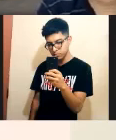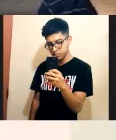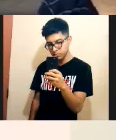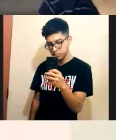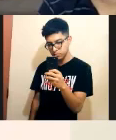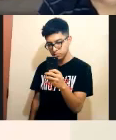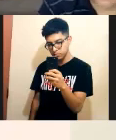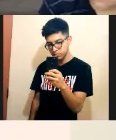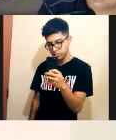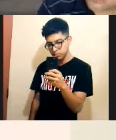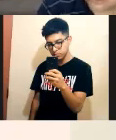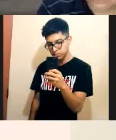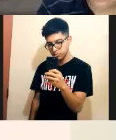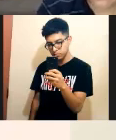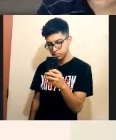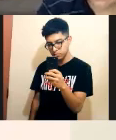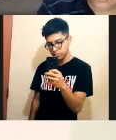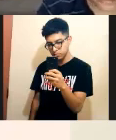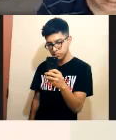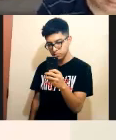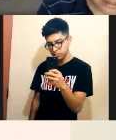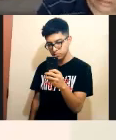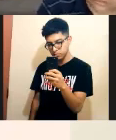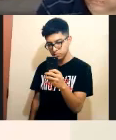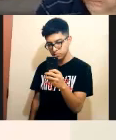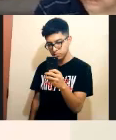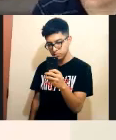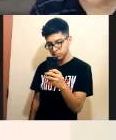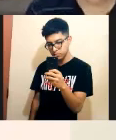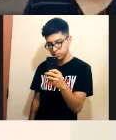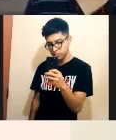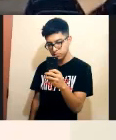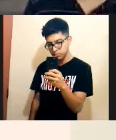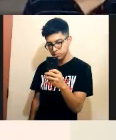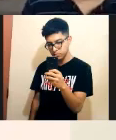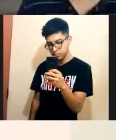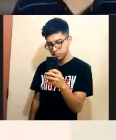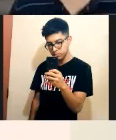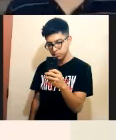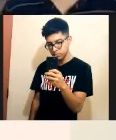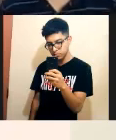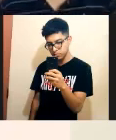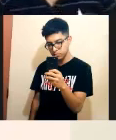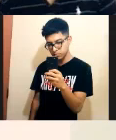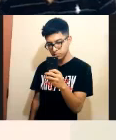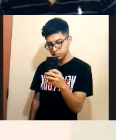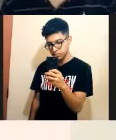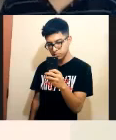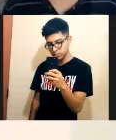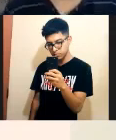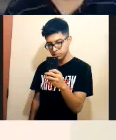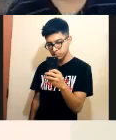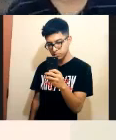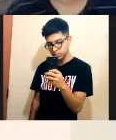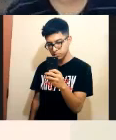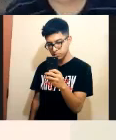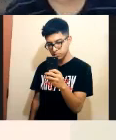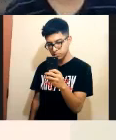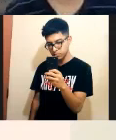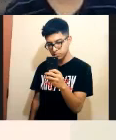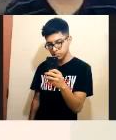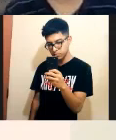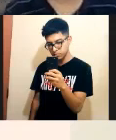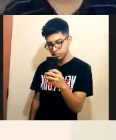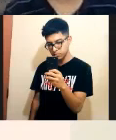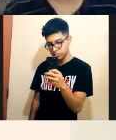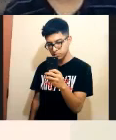caliente, tener algunos sistemas de generación de energía como paneles solares, nos protegemos al sur. Si ven aquí los